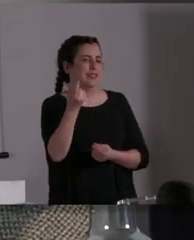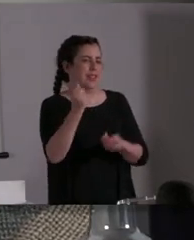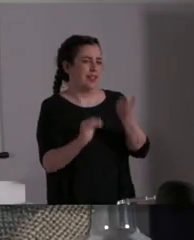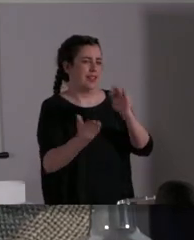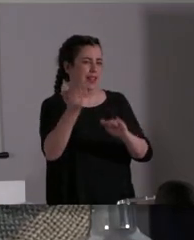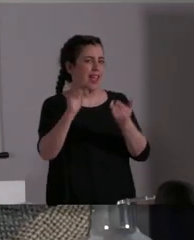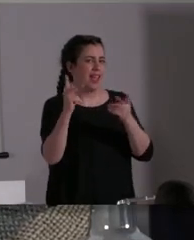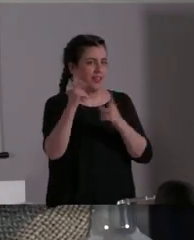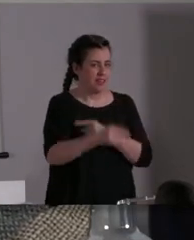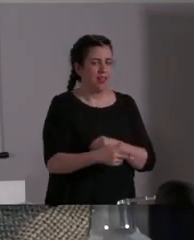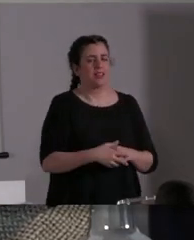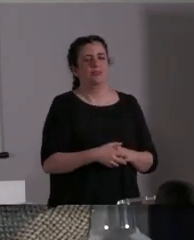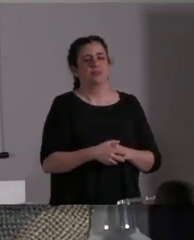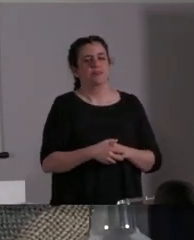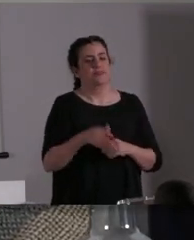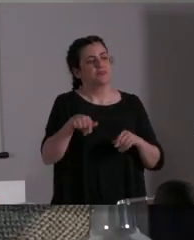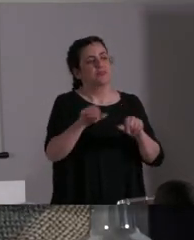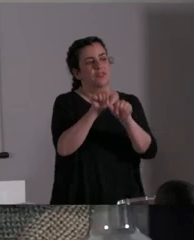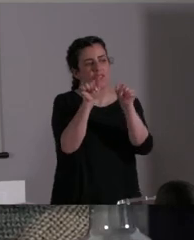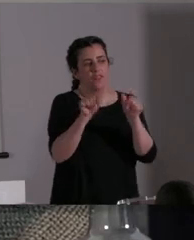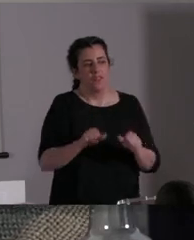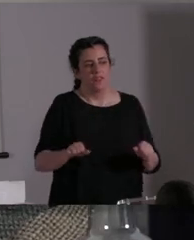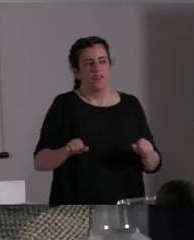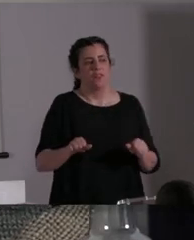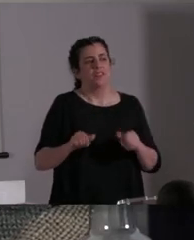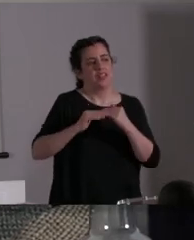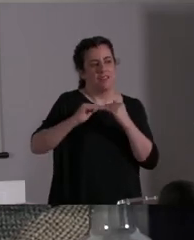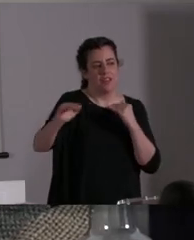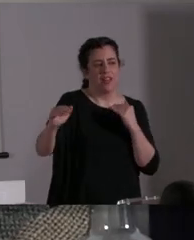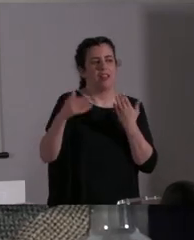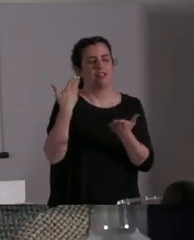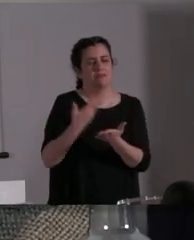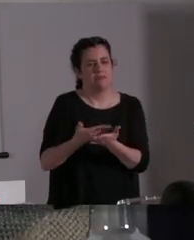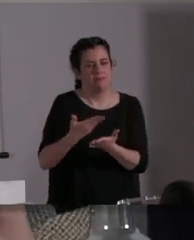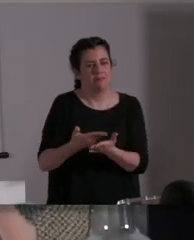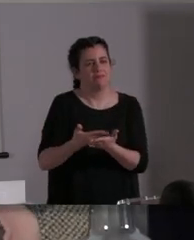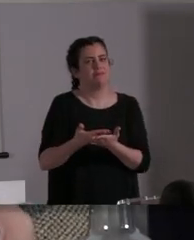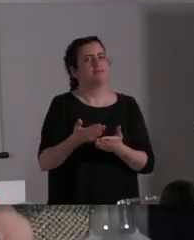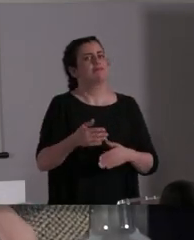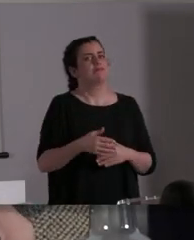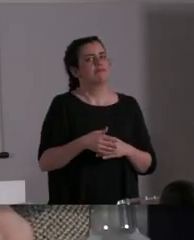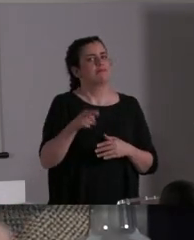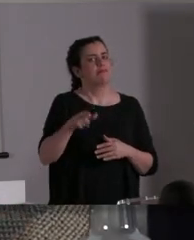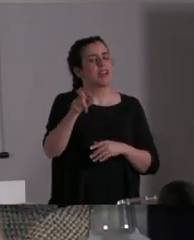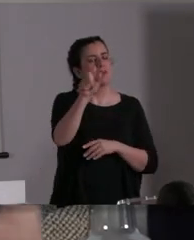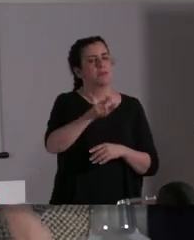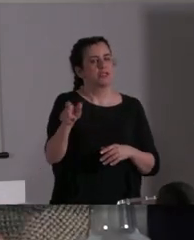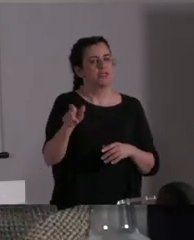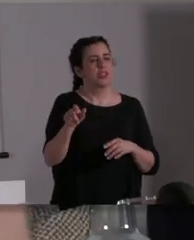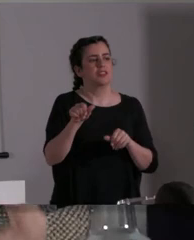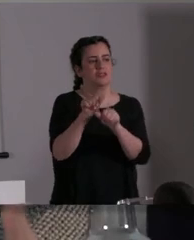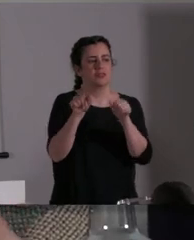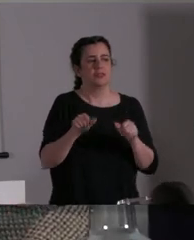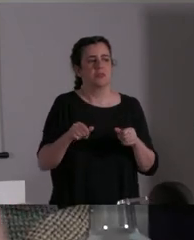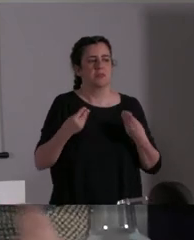Entendemos que es un modelo que permite desarrollar el proyecto vital de los inquilinos en esta fórmula, que es algo estable,